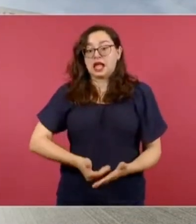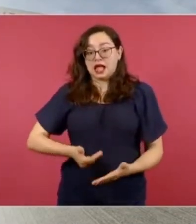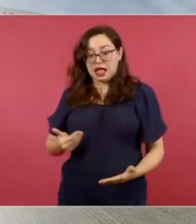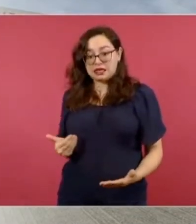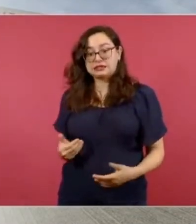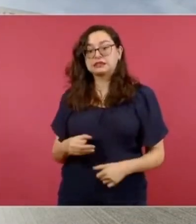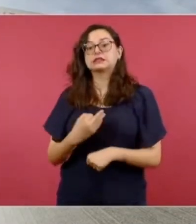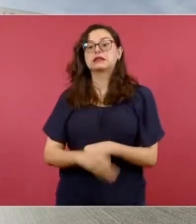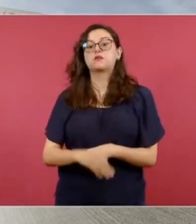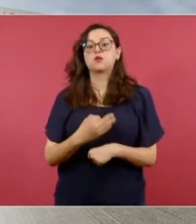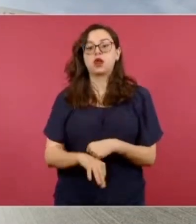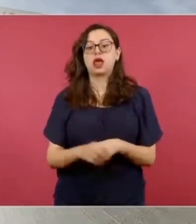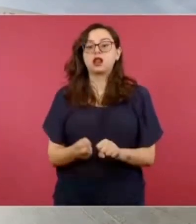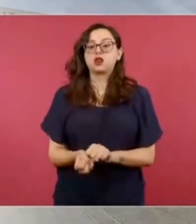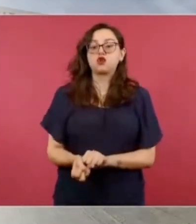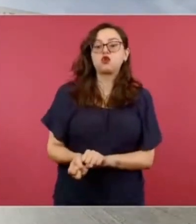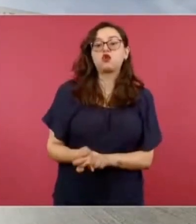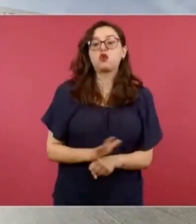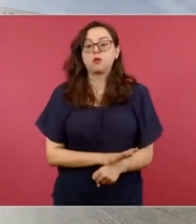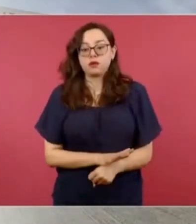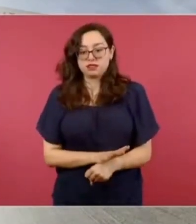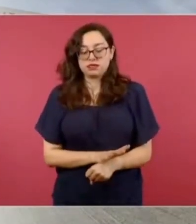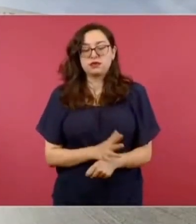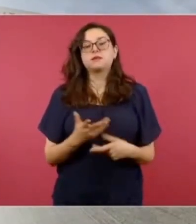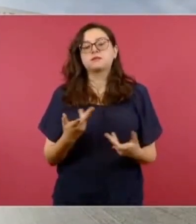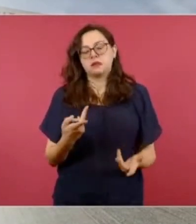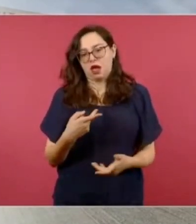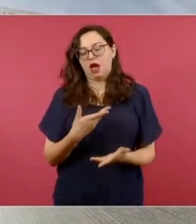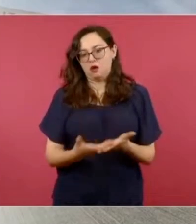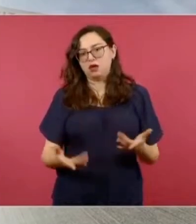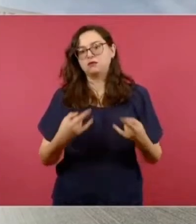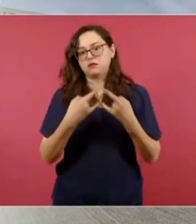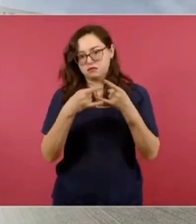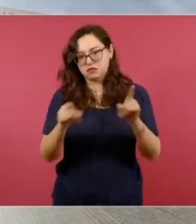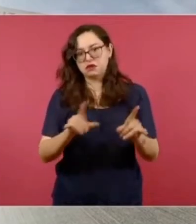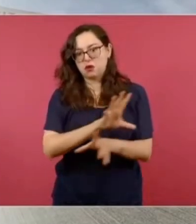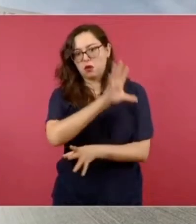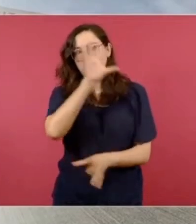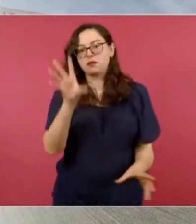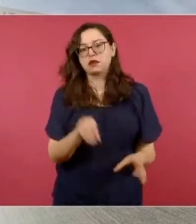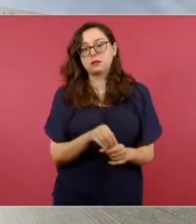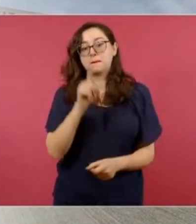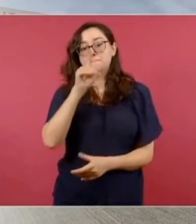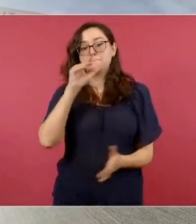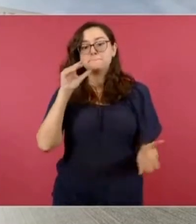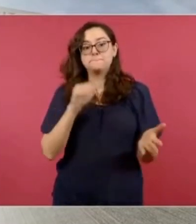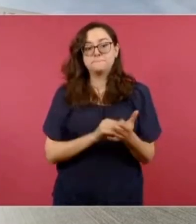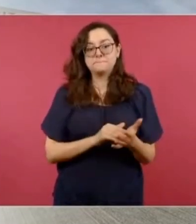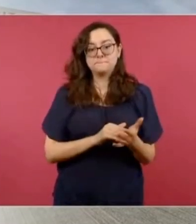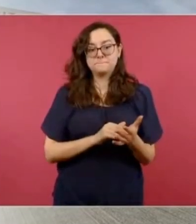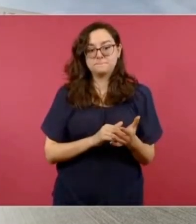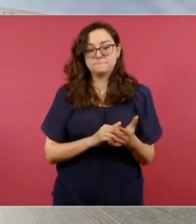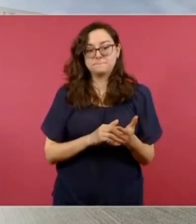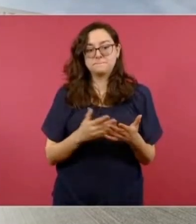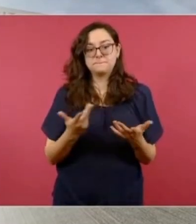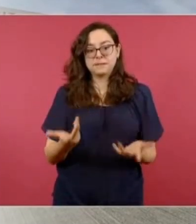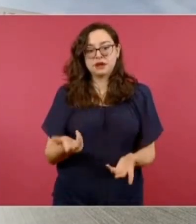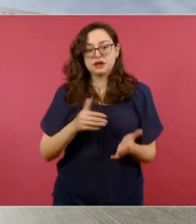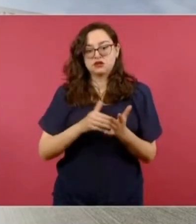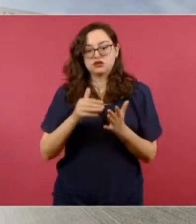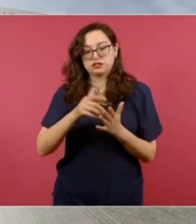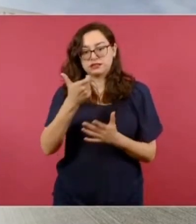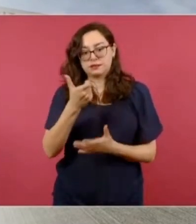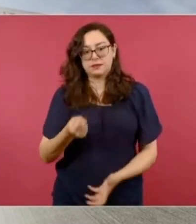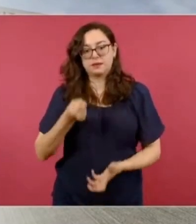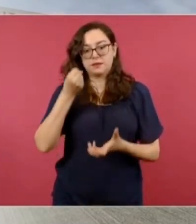por COVID-19. Ha sido una inversión de 1.504 millones de pesos. También ahí se puso en operación el